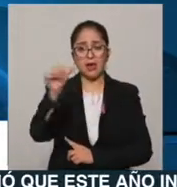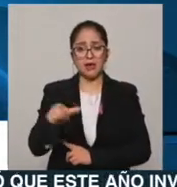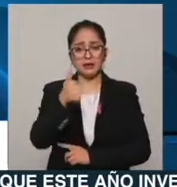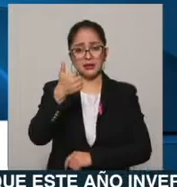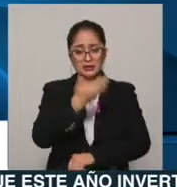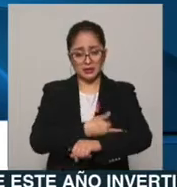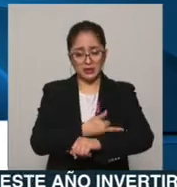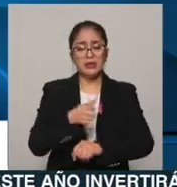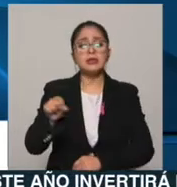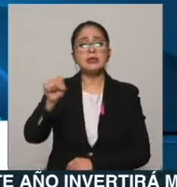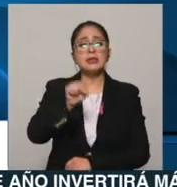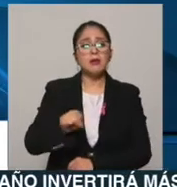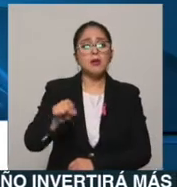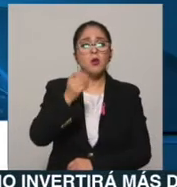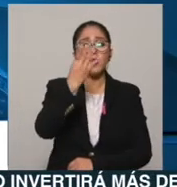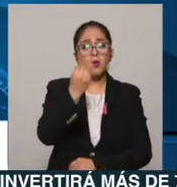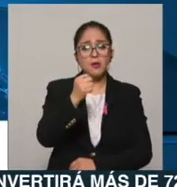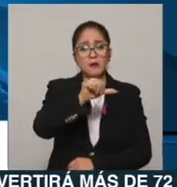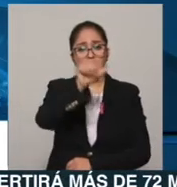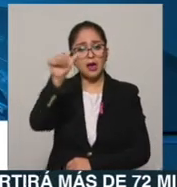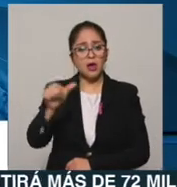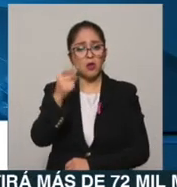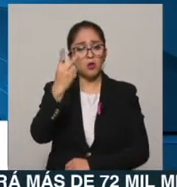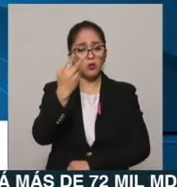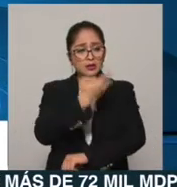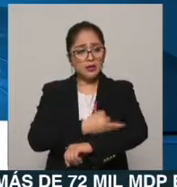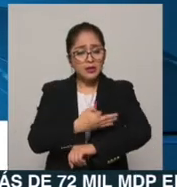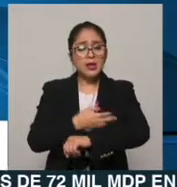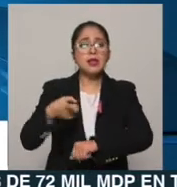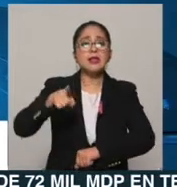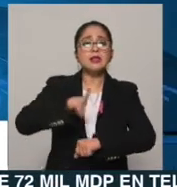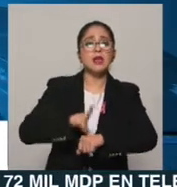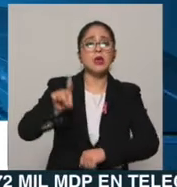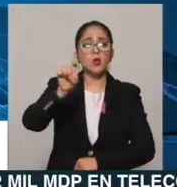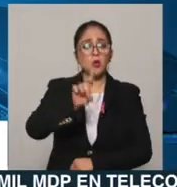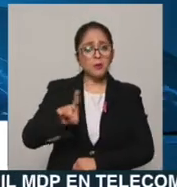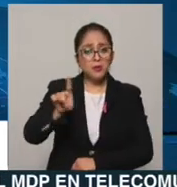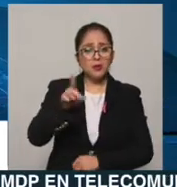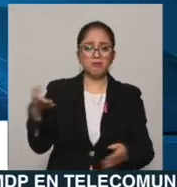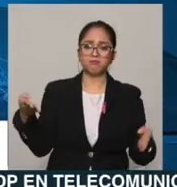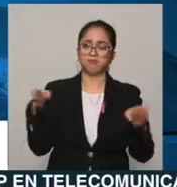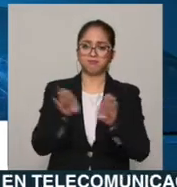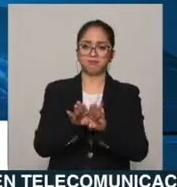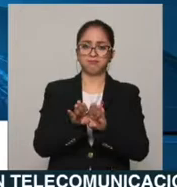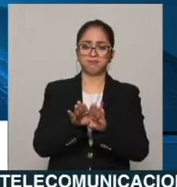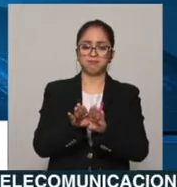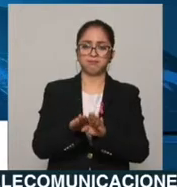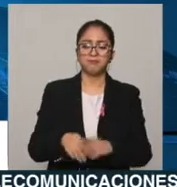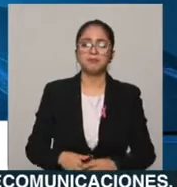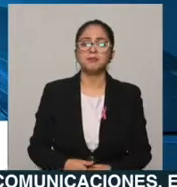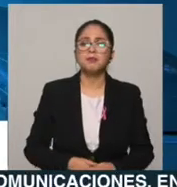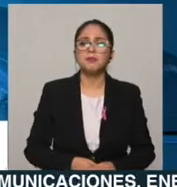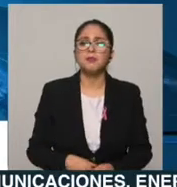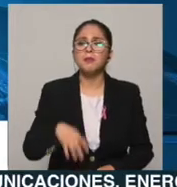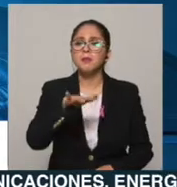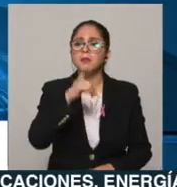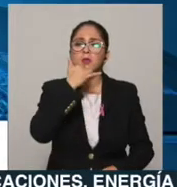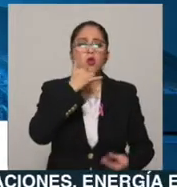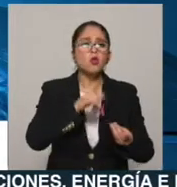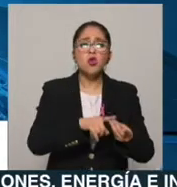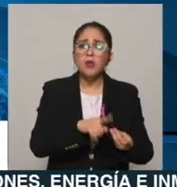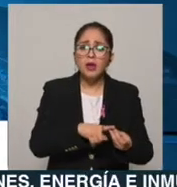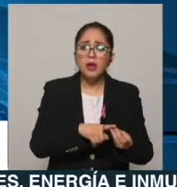sábado de 9 a 2 de la tarde y los domingos está cerrado. ¿Y se ubican en las